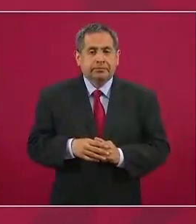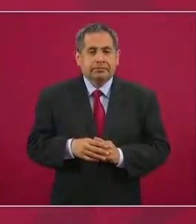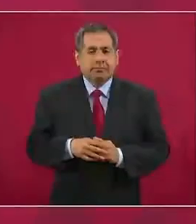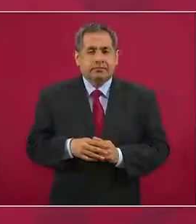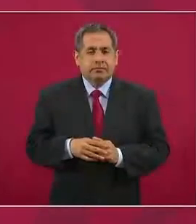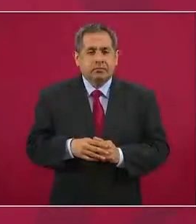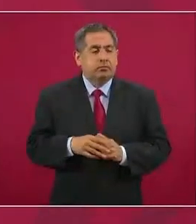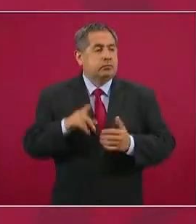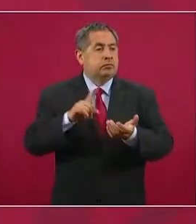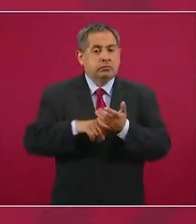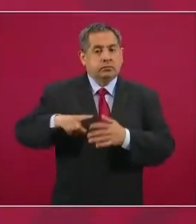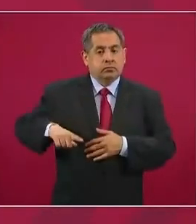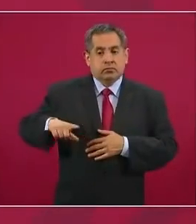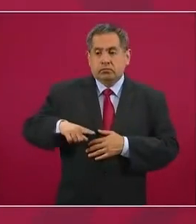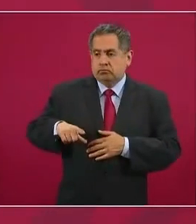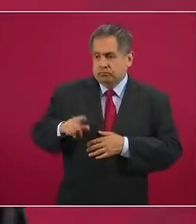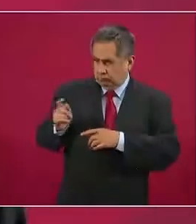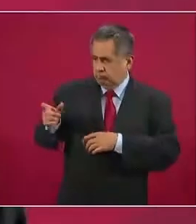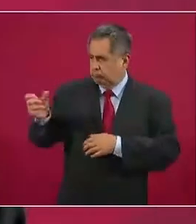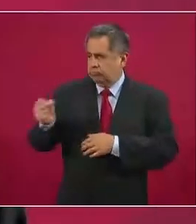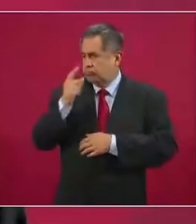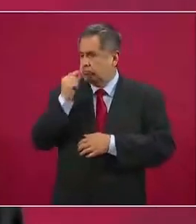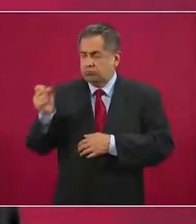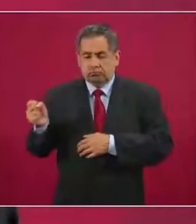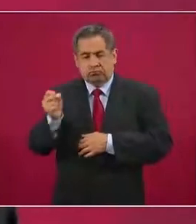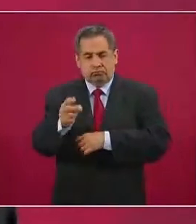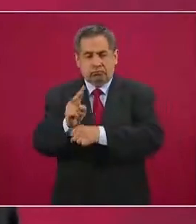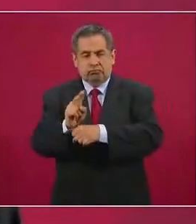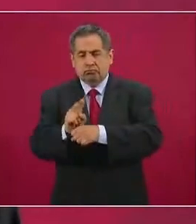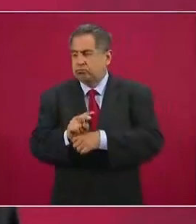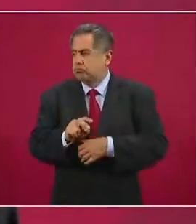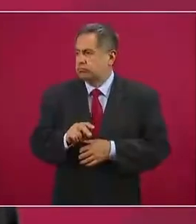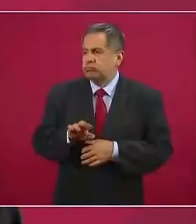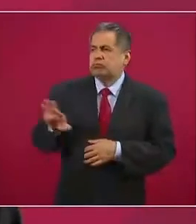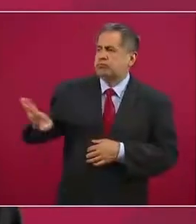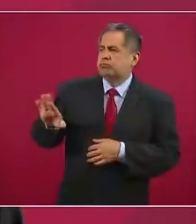los gobiernos para contratar